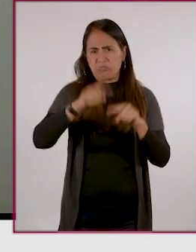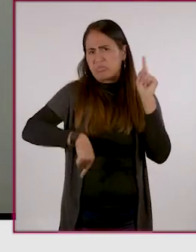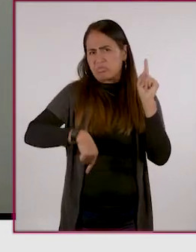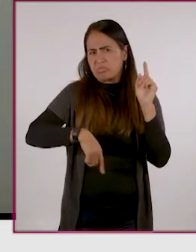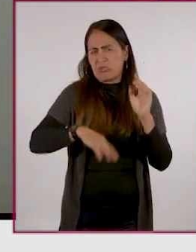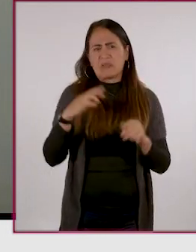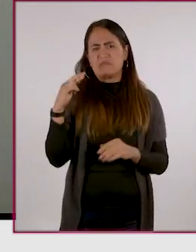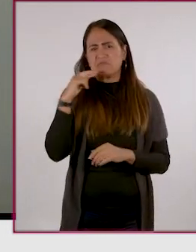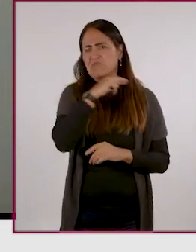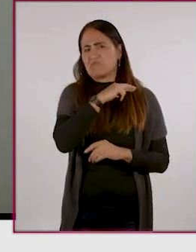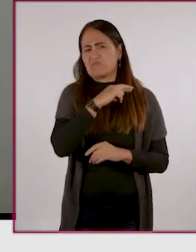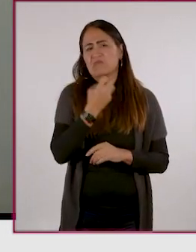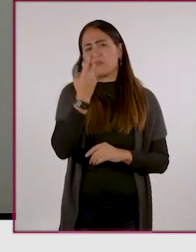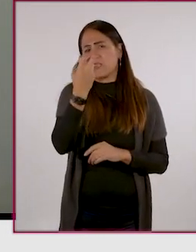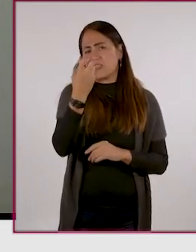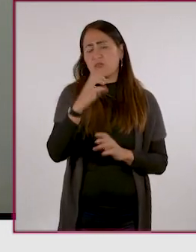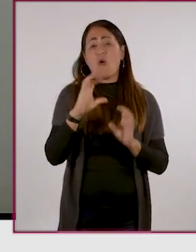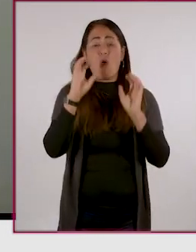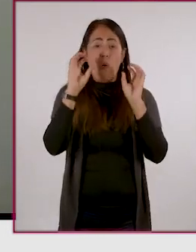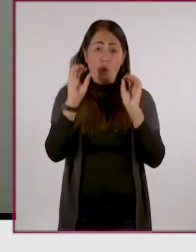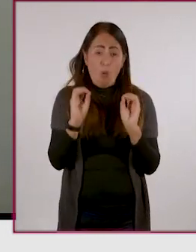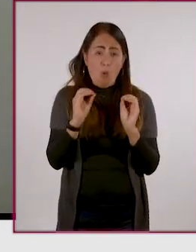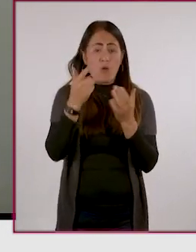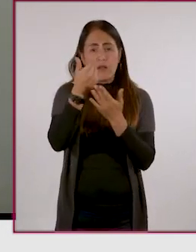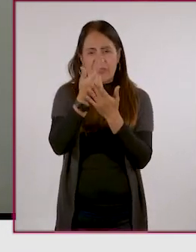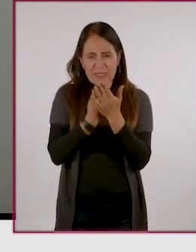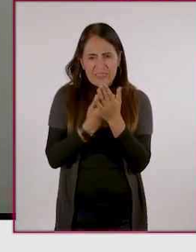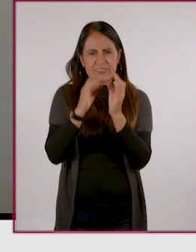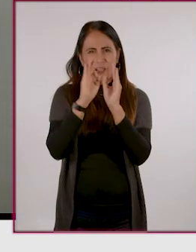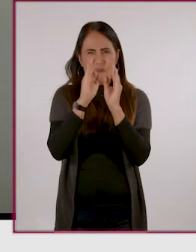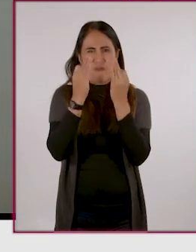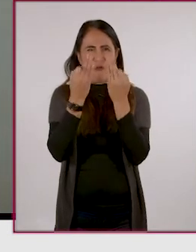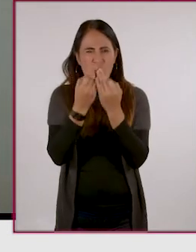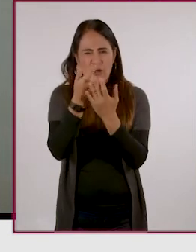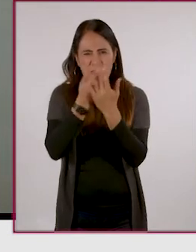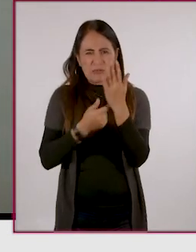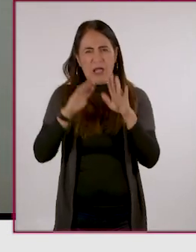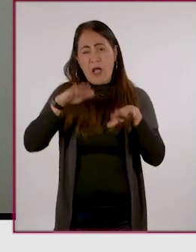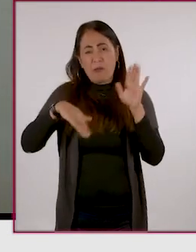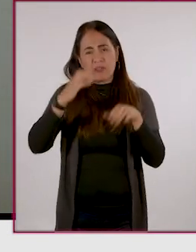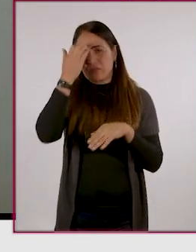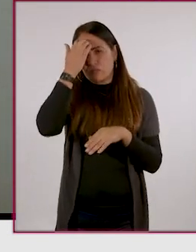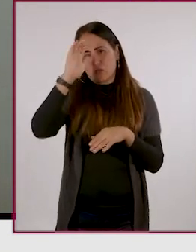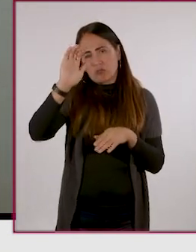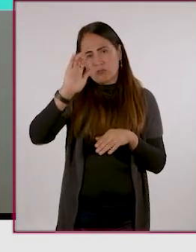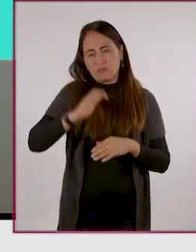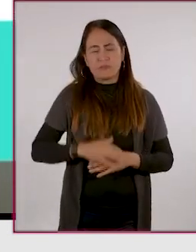esos son los trucos, ¿no? O sea, una lista de funciones, ¿no? Que a veces desconocemos.